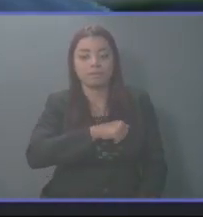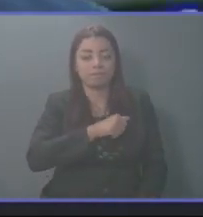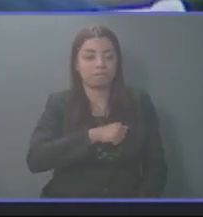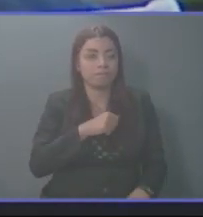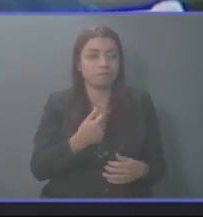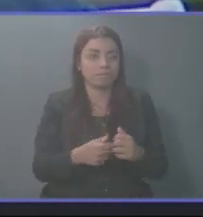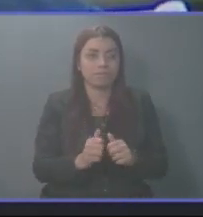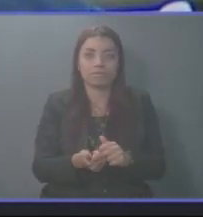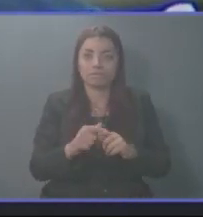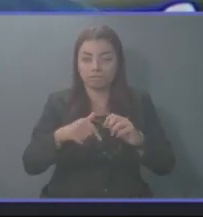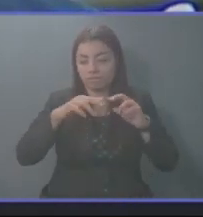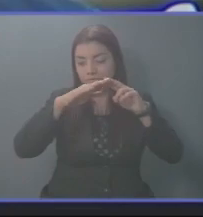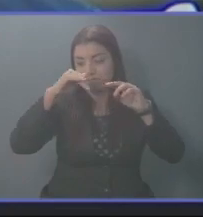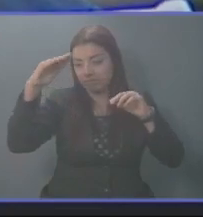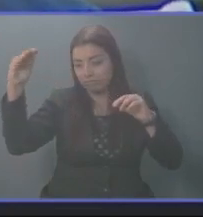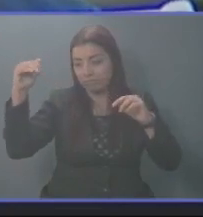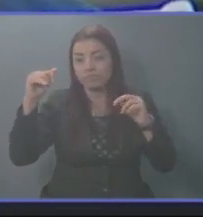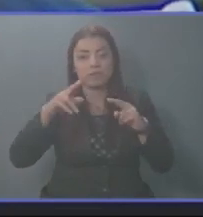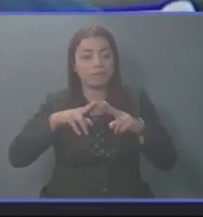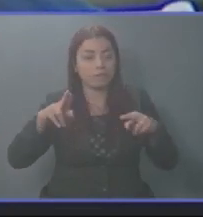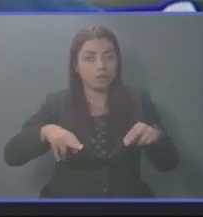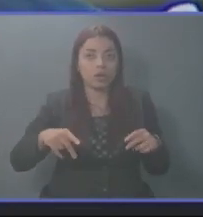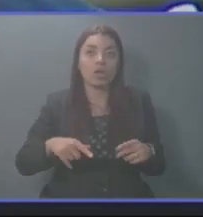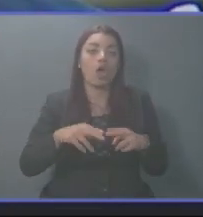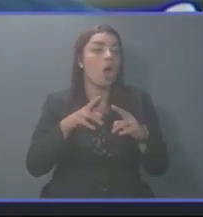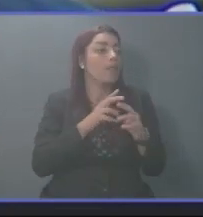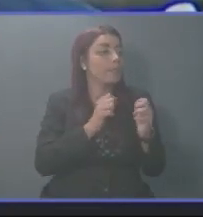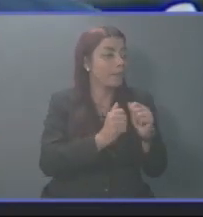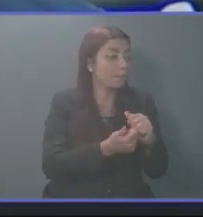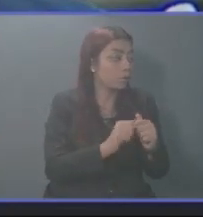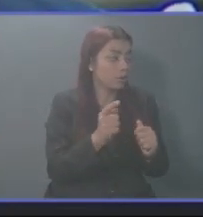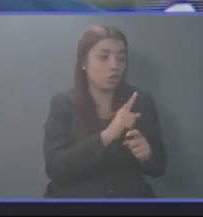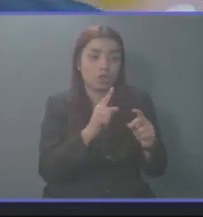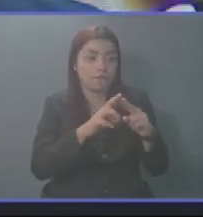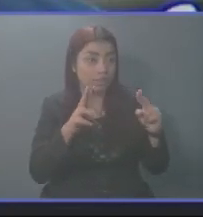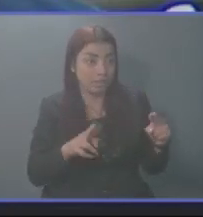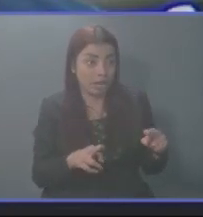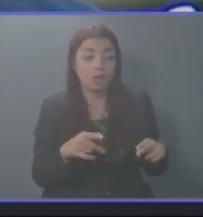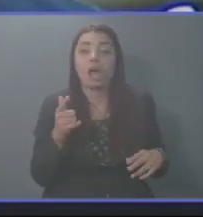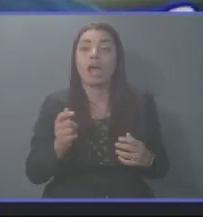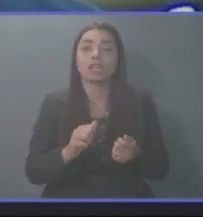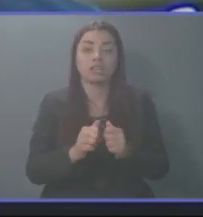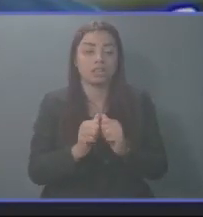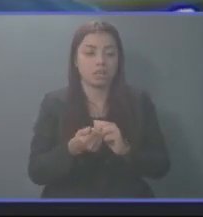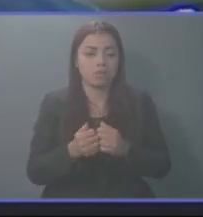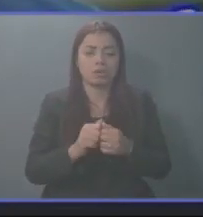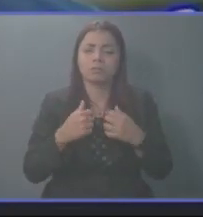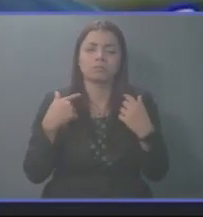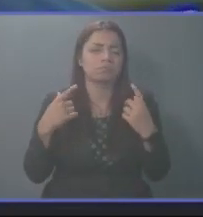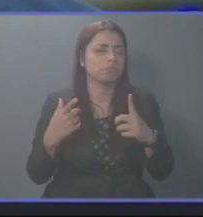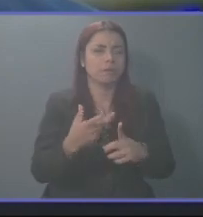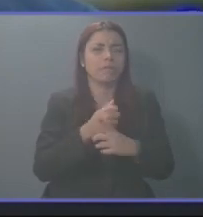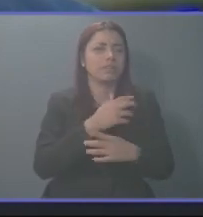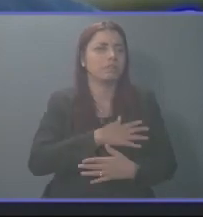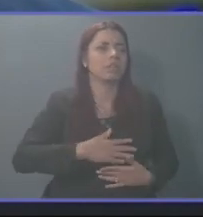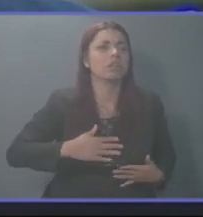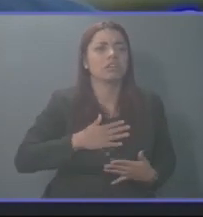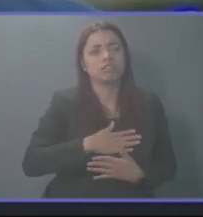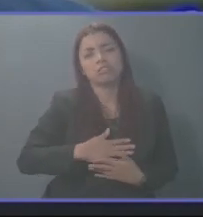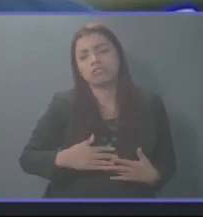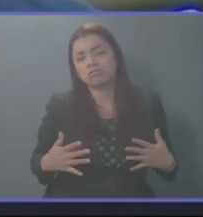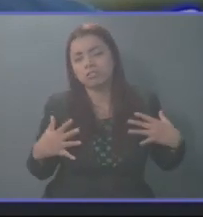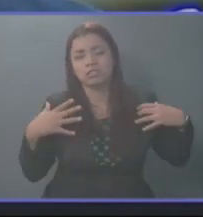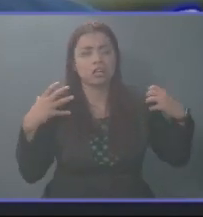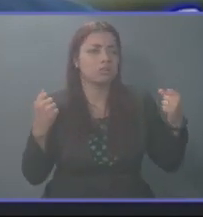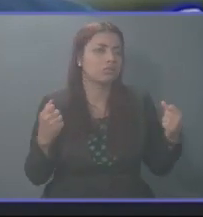federaciones deportivas nacionales. Deporte no federado es el que se practica con objetivos esenciales de recreación,